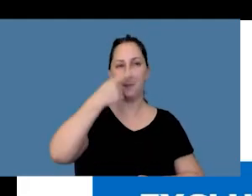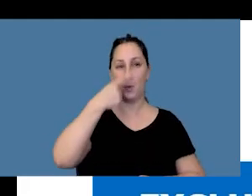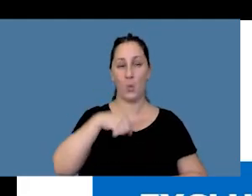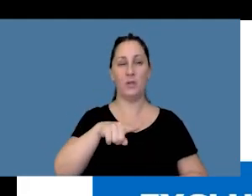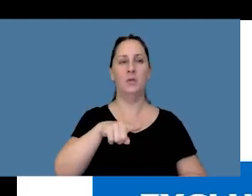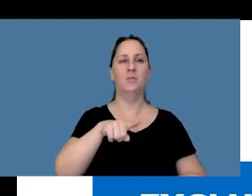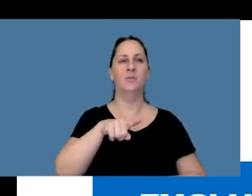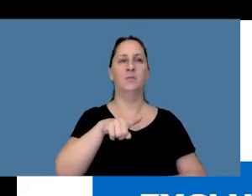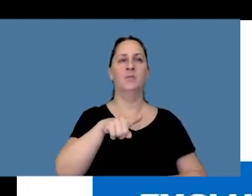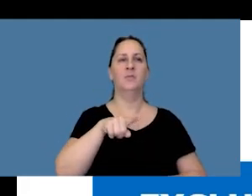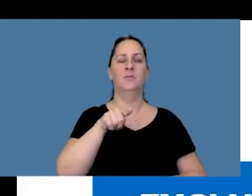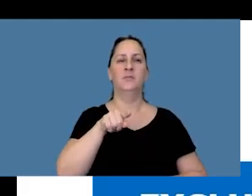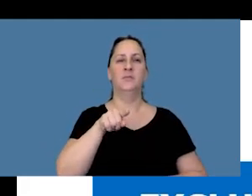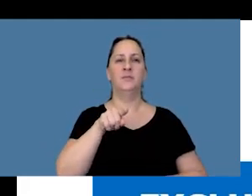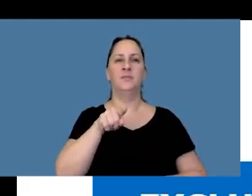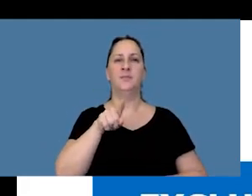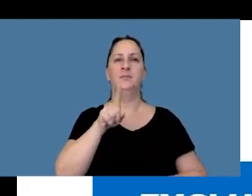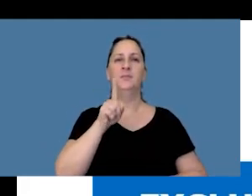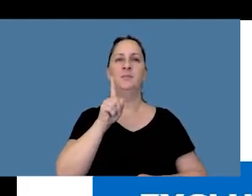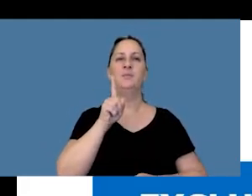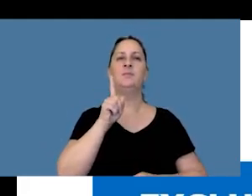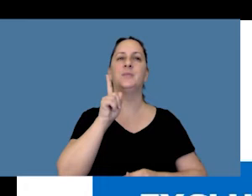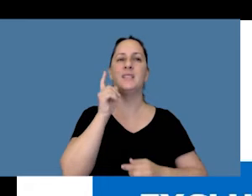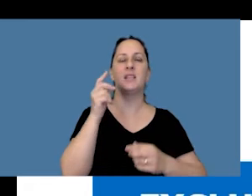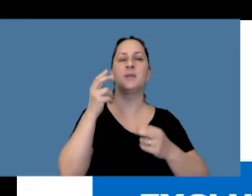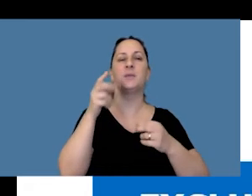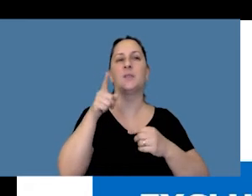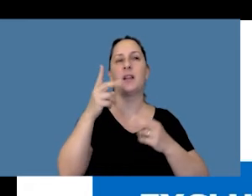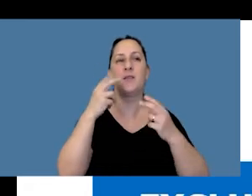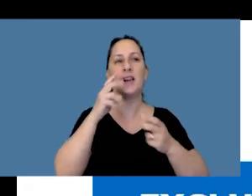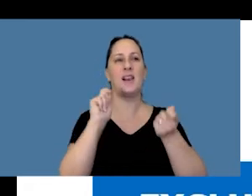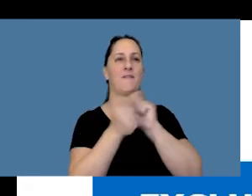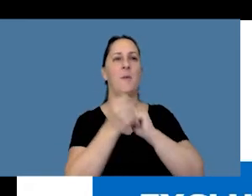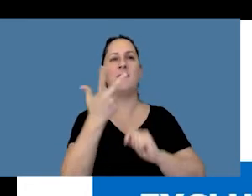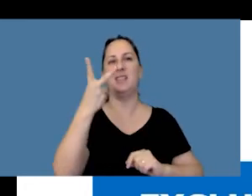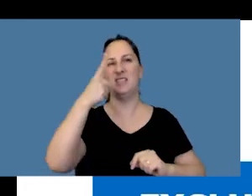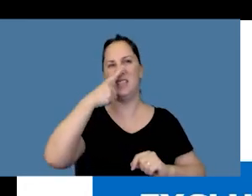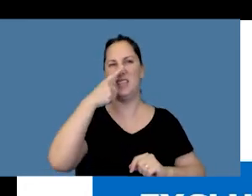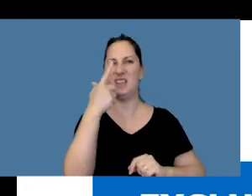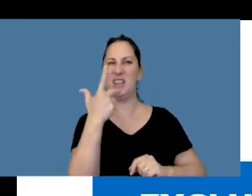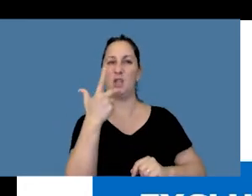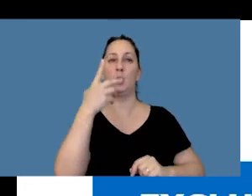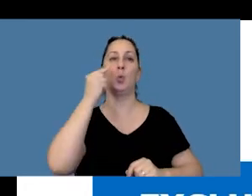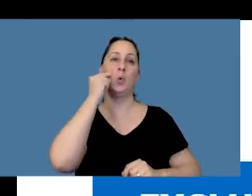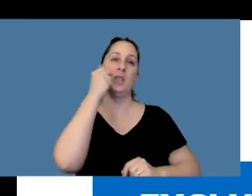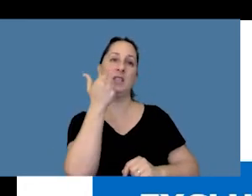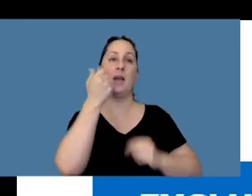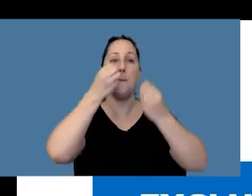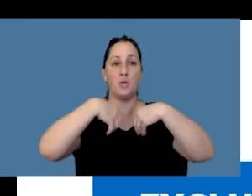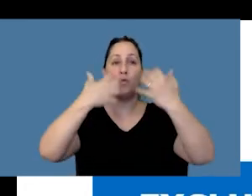es una causal que se incorporó en la reforma de la 27346, con vigencia a partir de